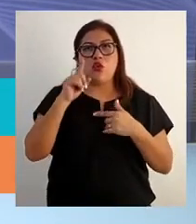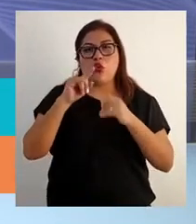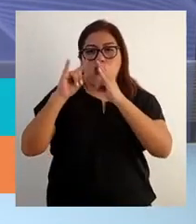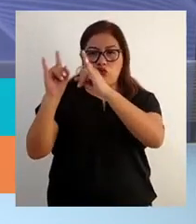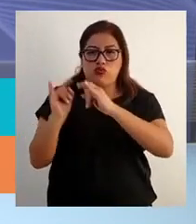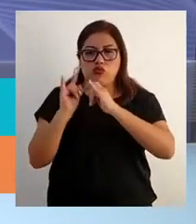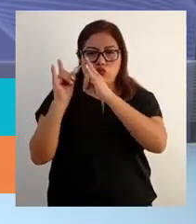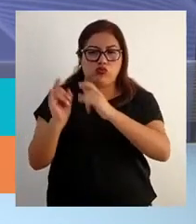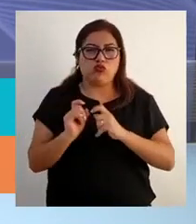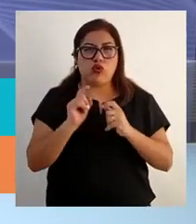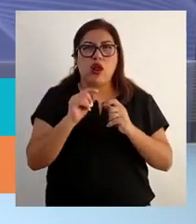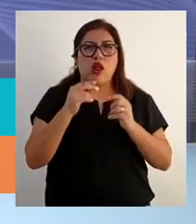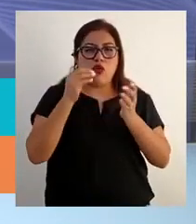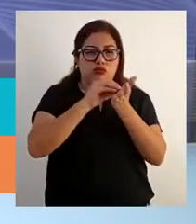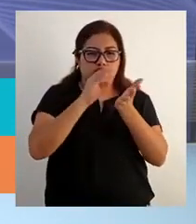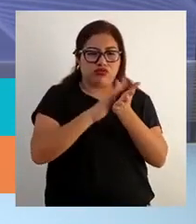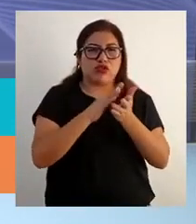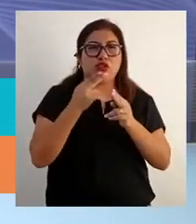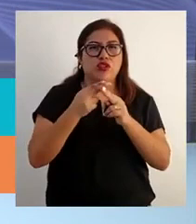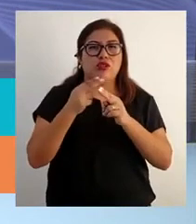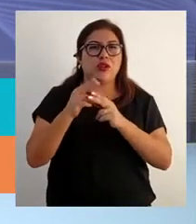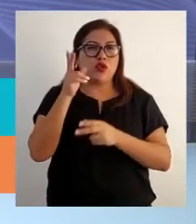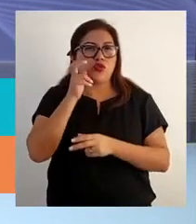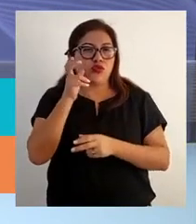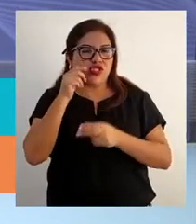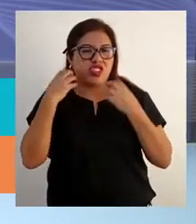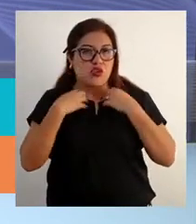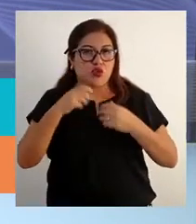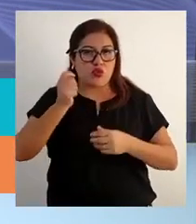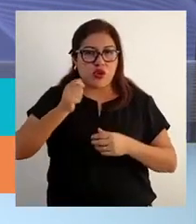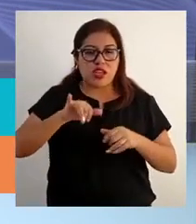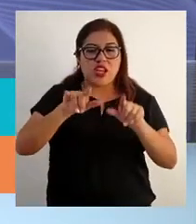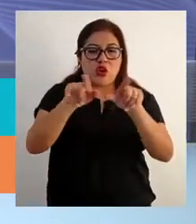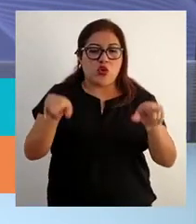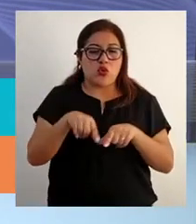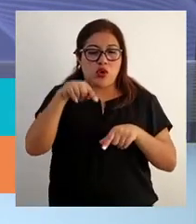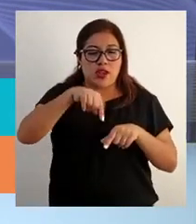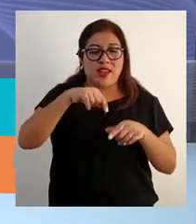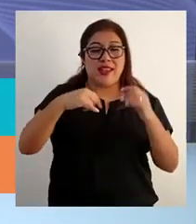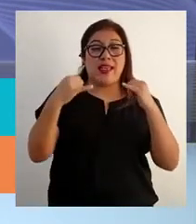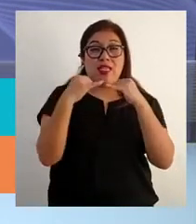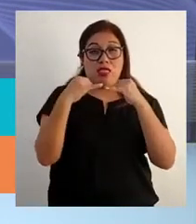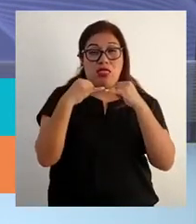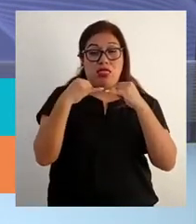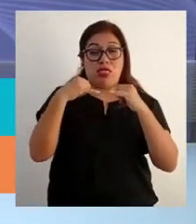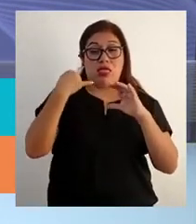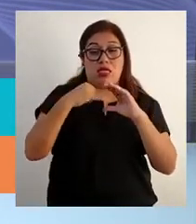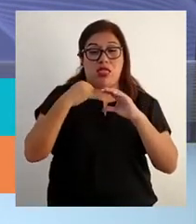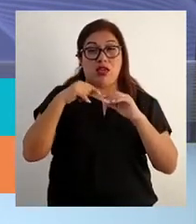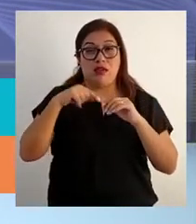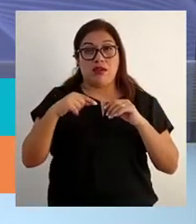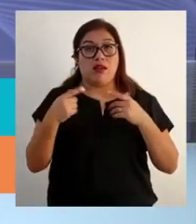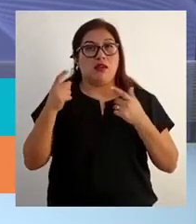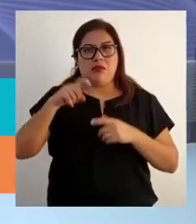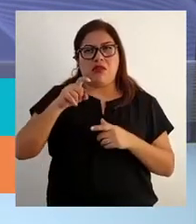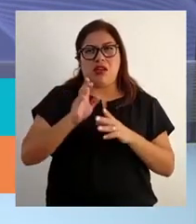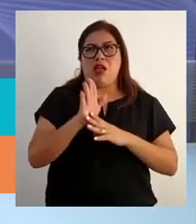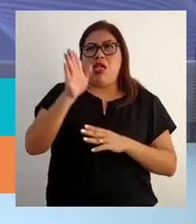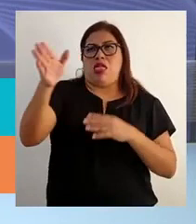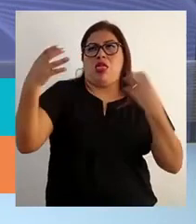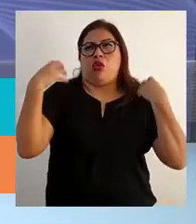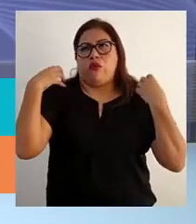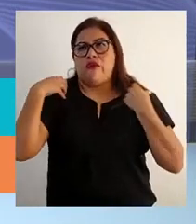Escucha y el módulo de atención al usuario, en donde desde internet, sin necesidad de concurrir a las sedes judiciales, uno puede